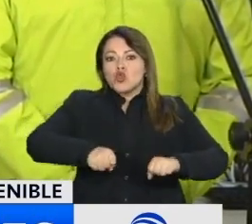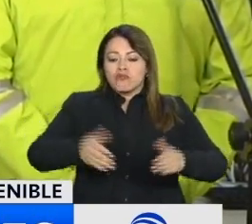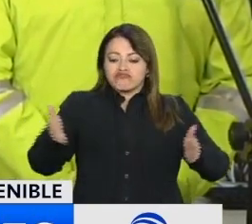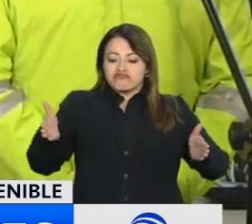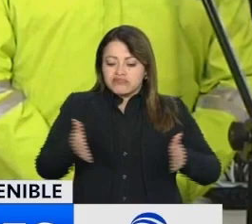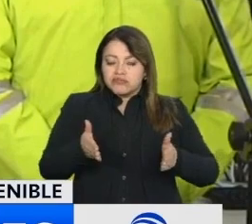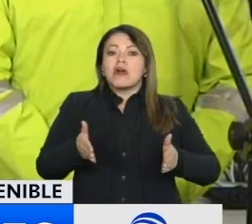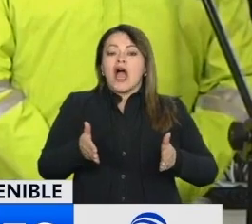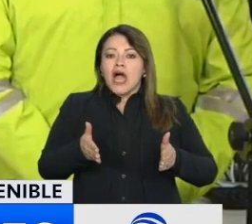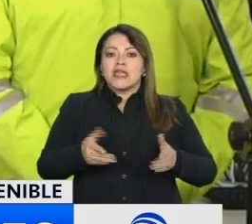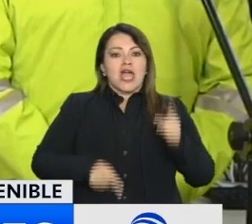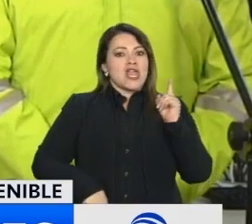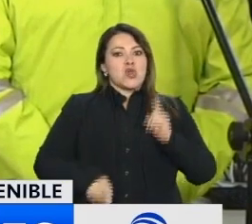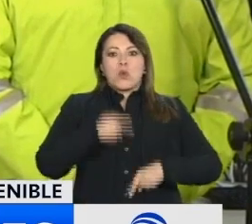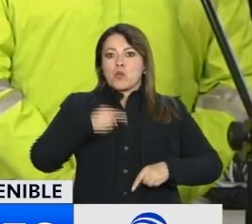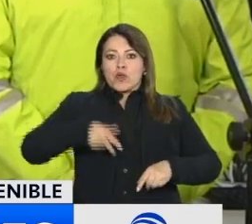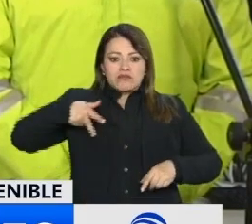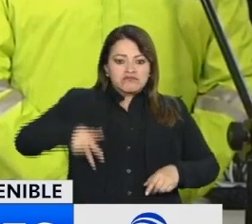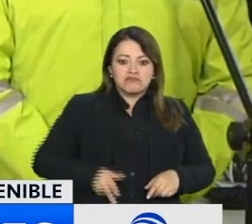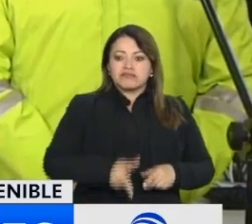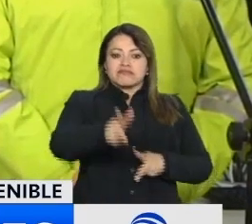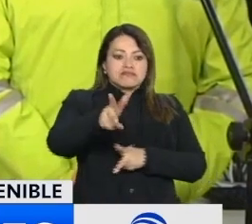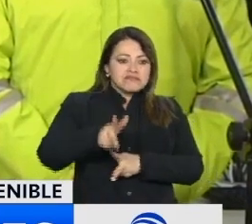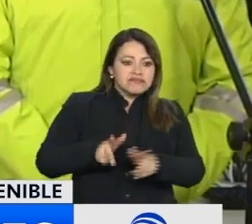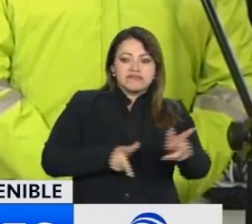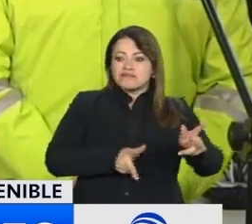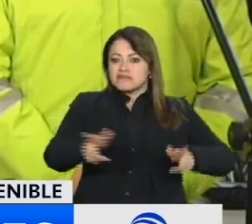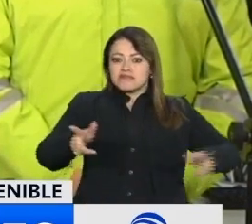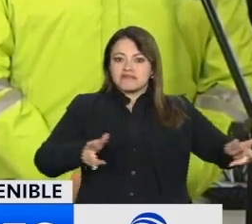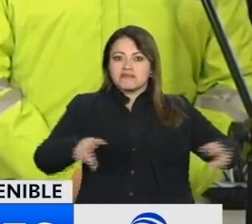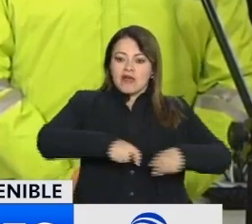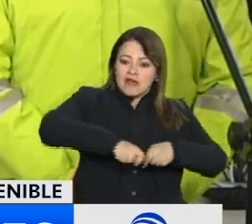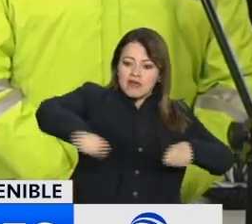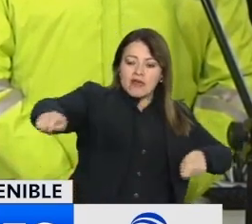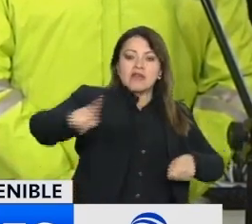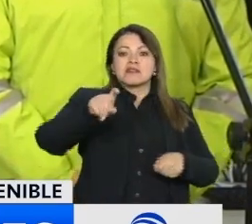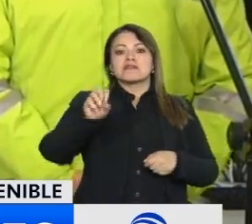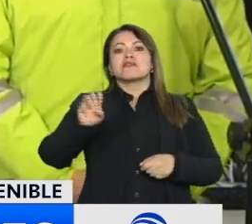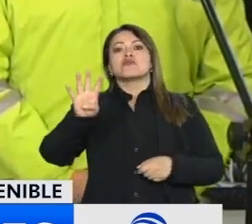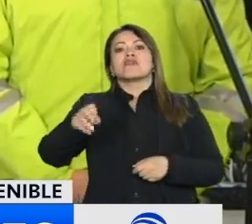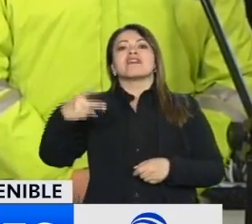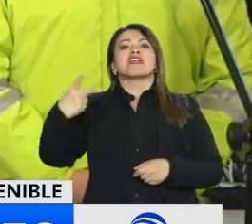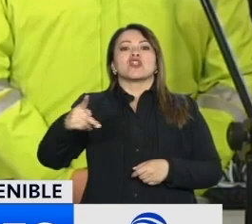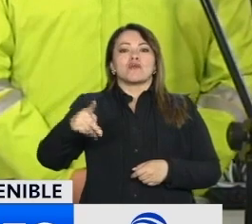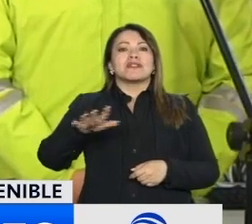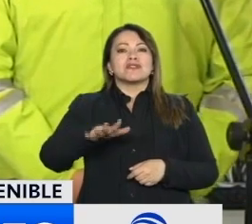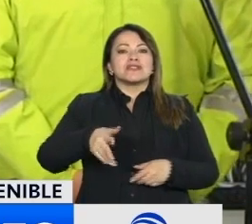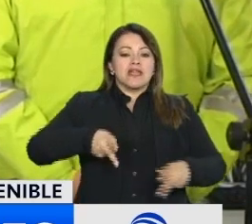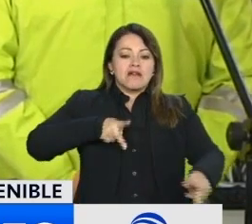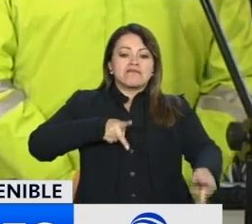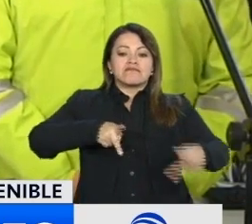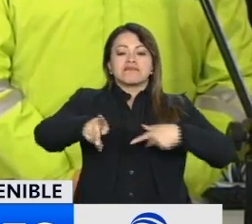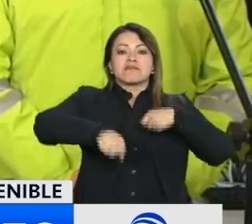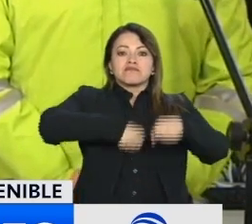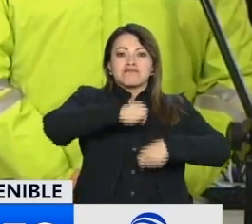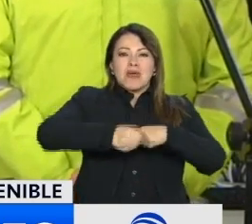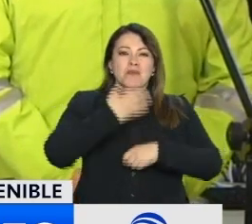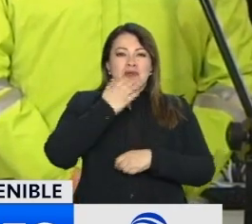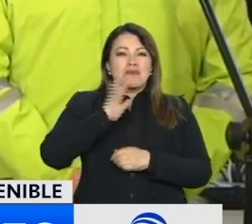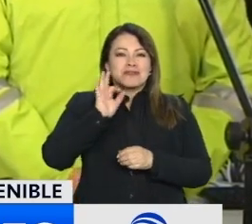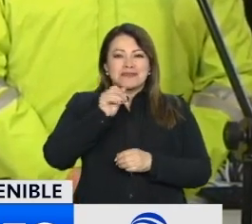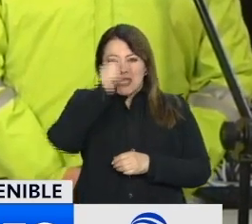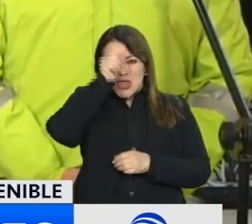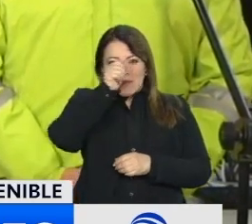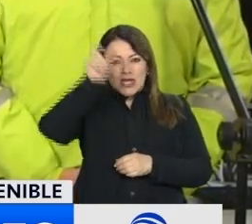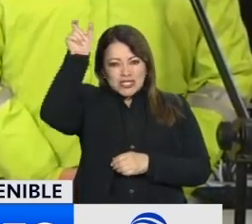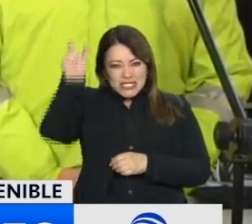no podrán circular en las redes ciclorrutas, en los 609 kilómetros que tenemos en la ciudad, en las ciclovías dominicales, que son